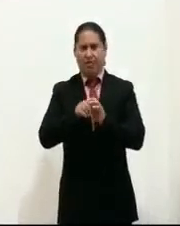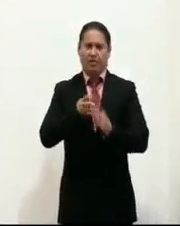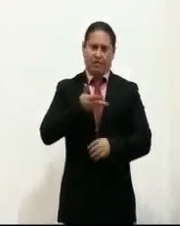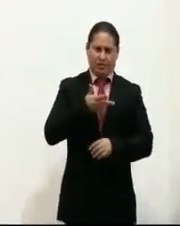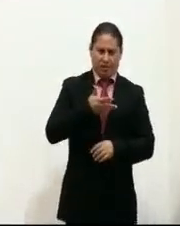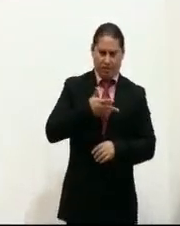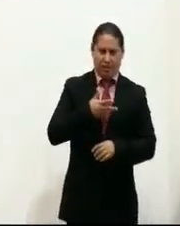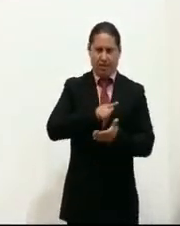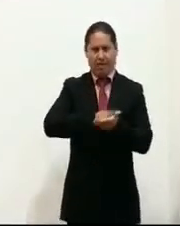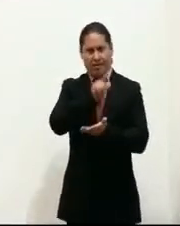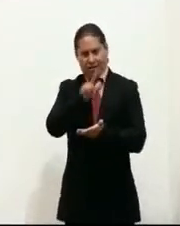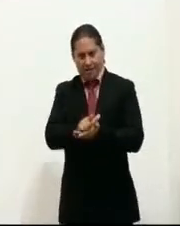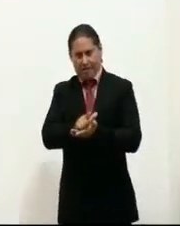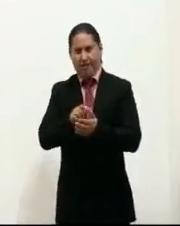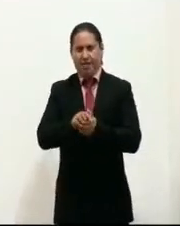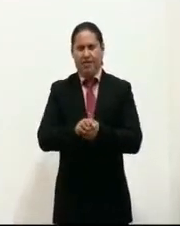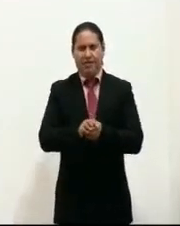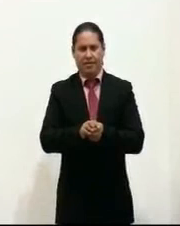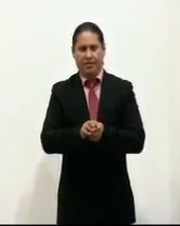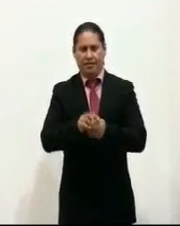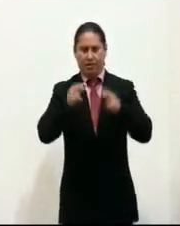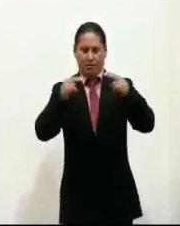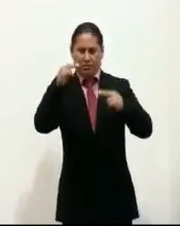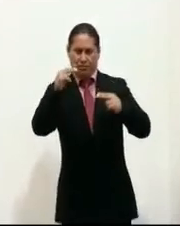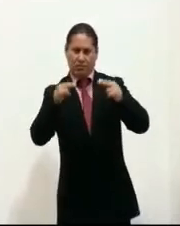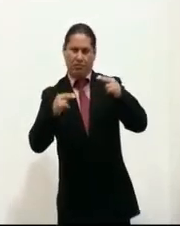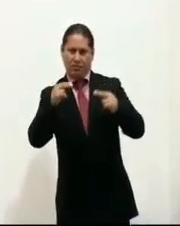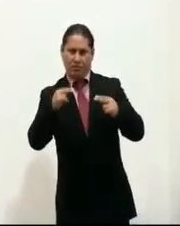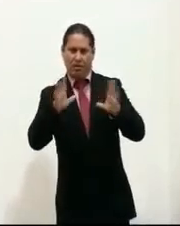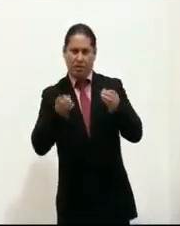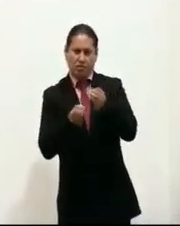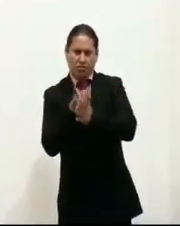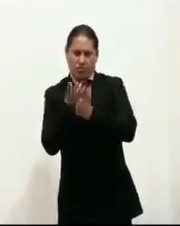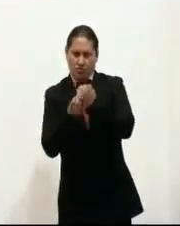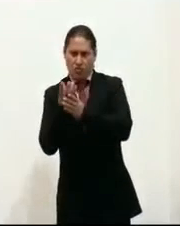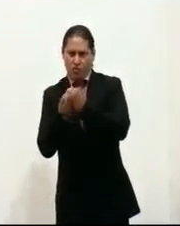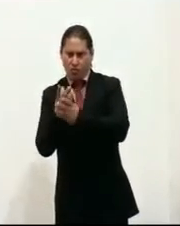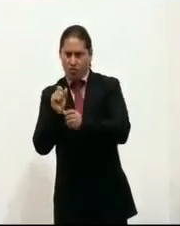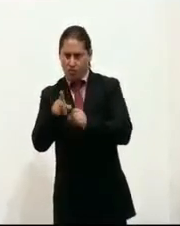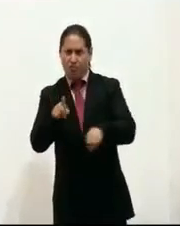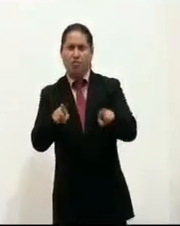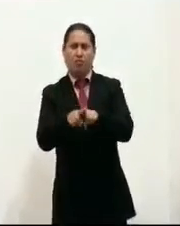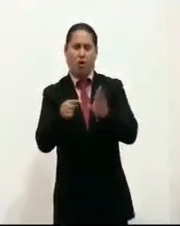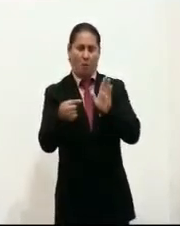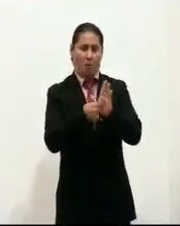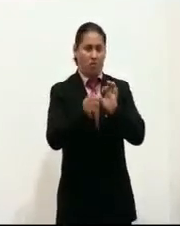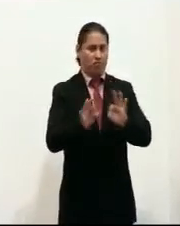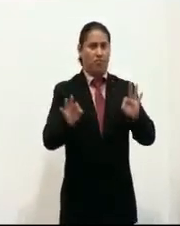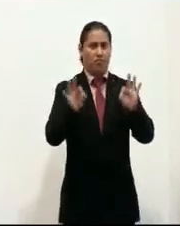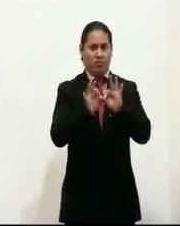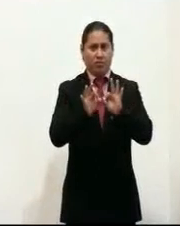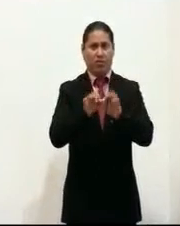en el cuerpo legal por el que de unidades de medida y actualización. Asimismo, como un punto muy importante y medular